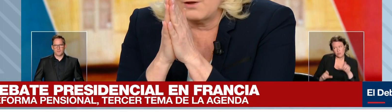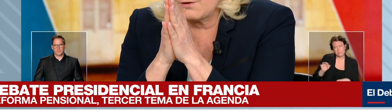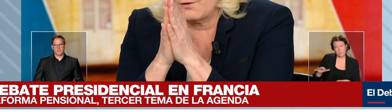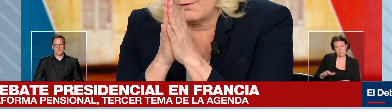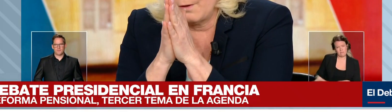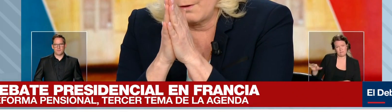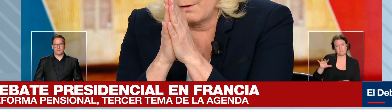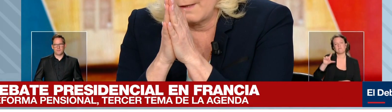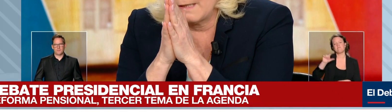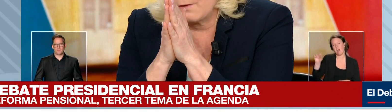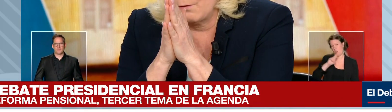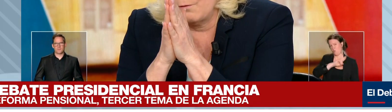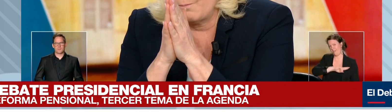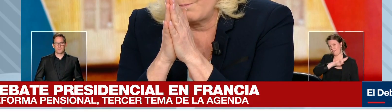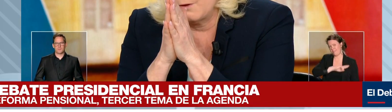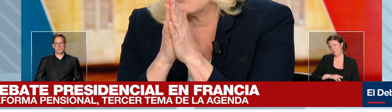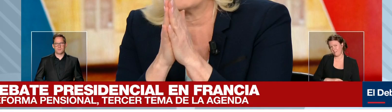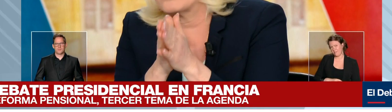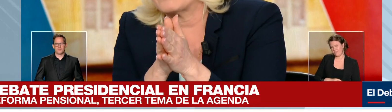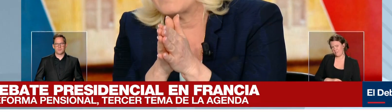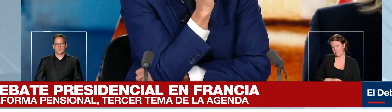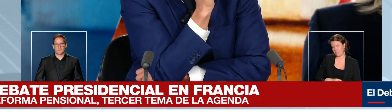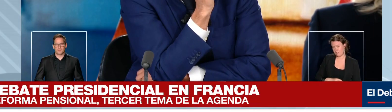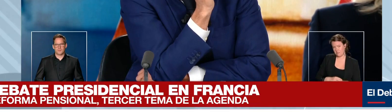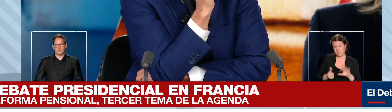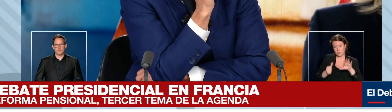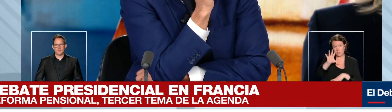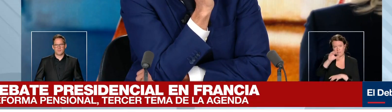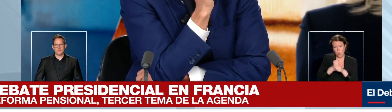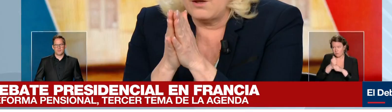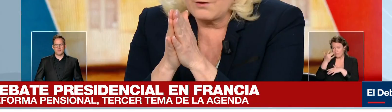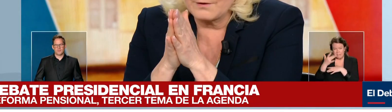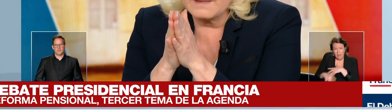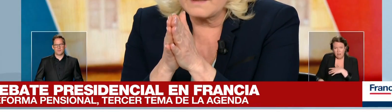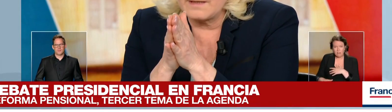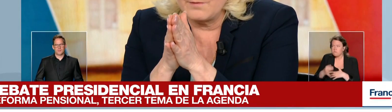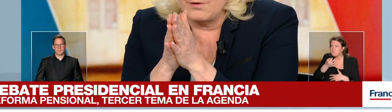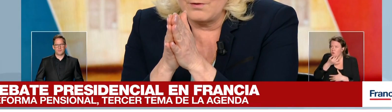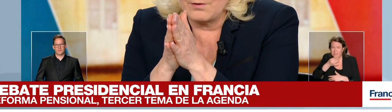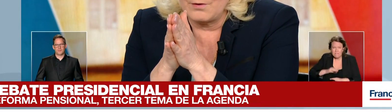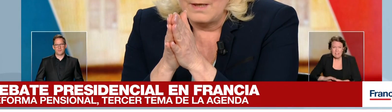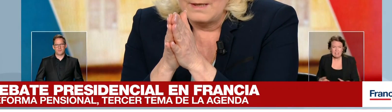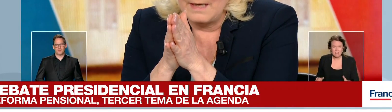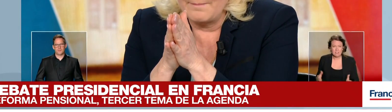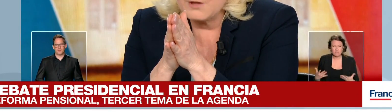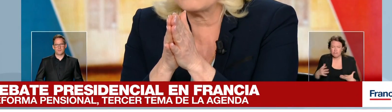franceses tomen la jubilación cuando ya no son capaces de disfrutarla,